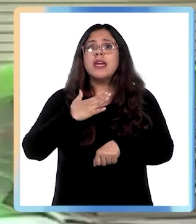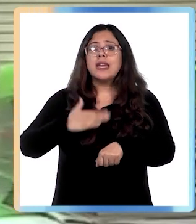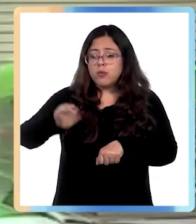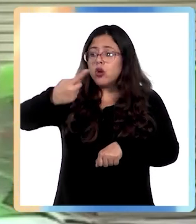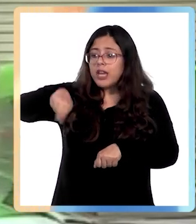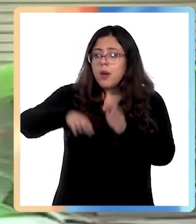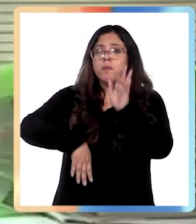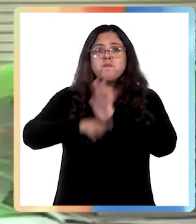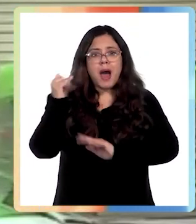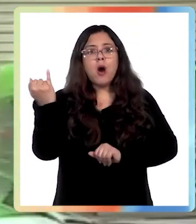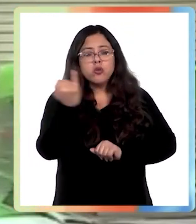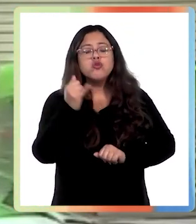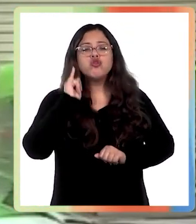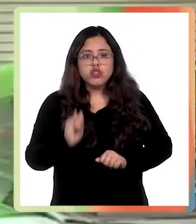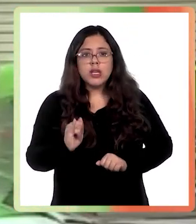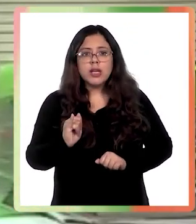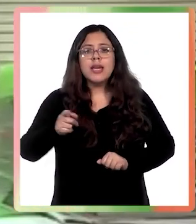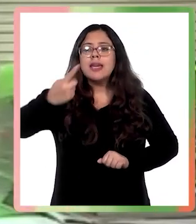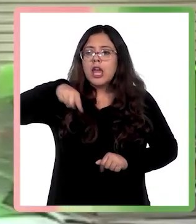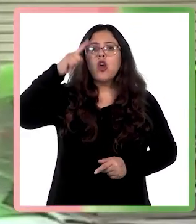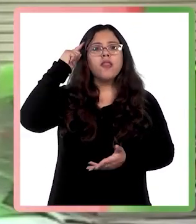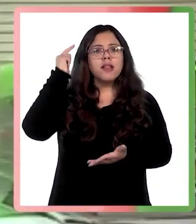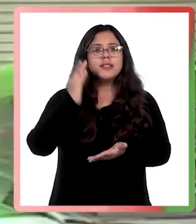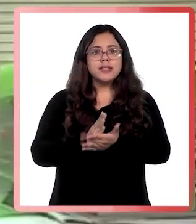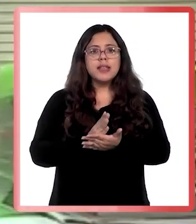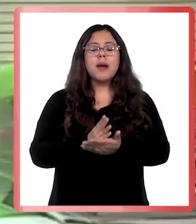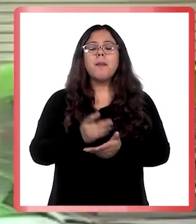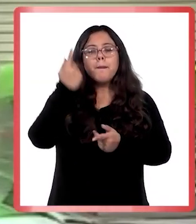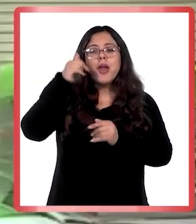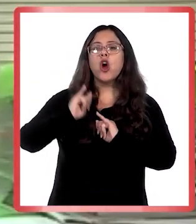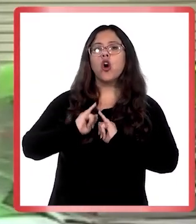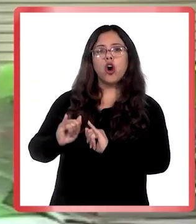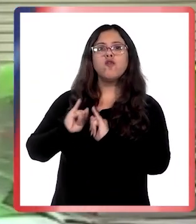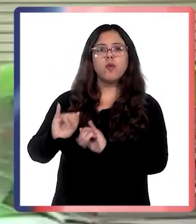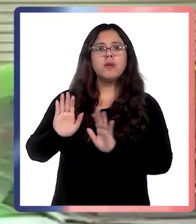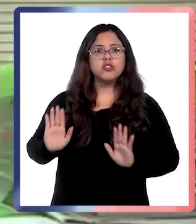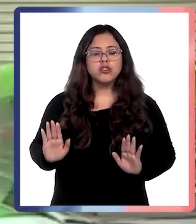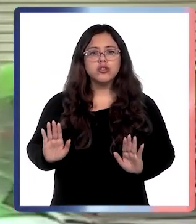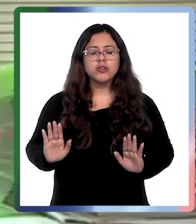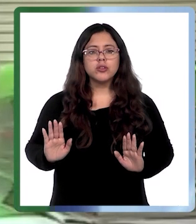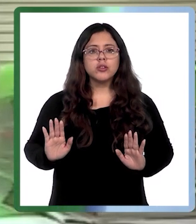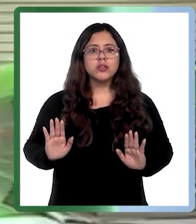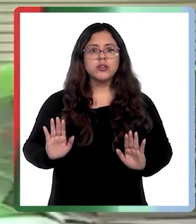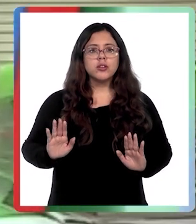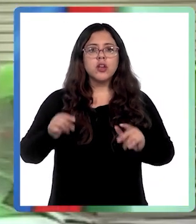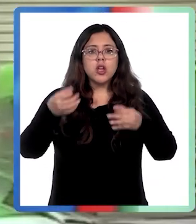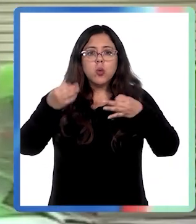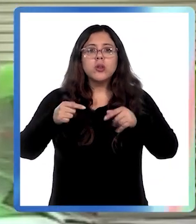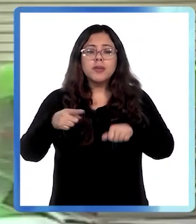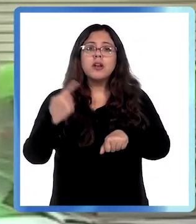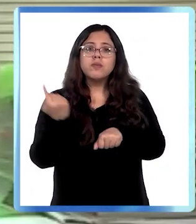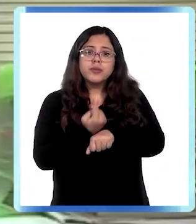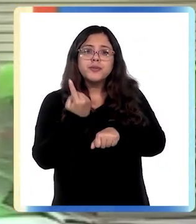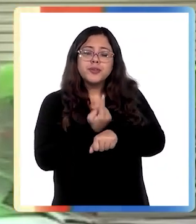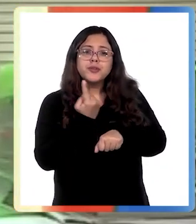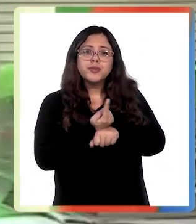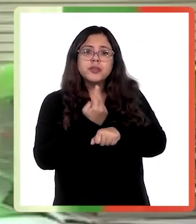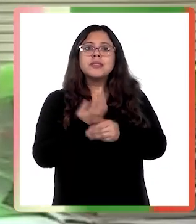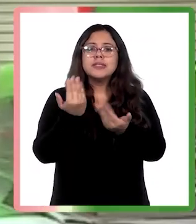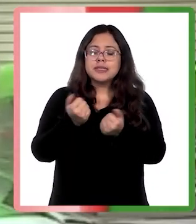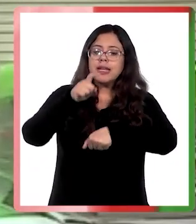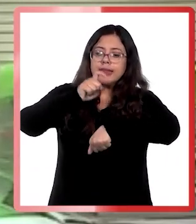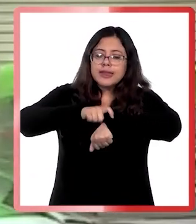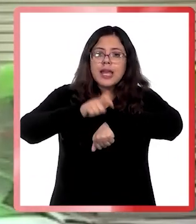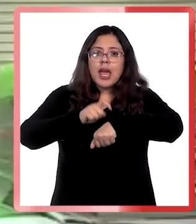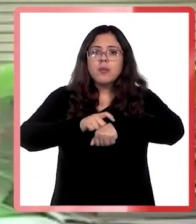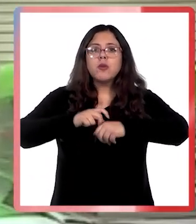autónomos, que tomen sus decisiones informadas. Y ahí es una conversación, y esa conversación requiere tiempo,